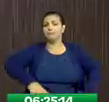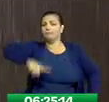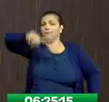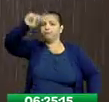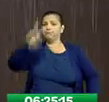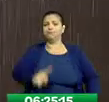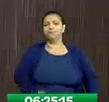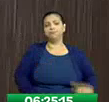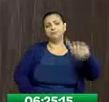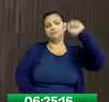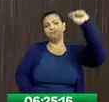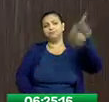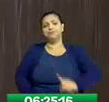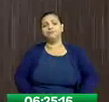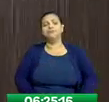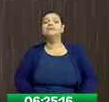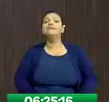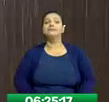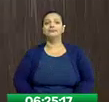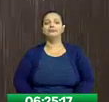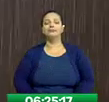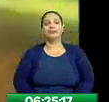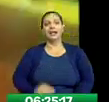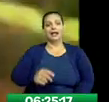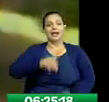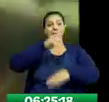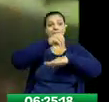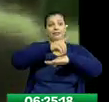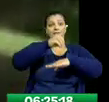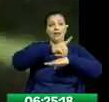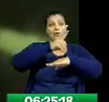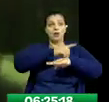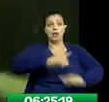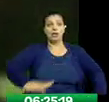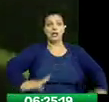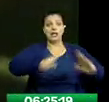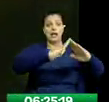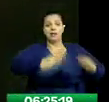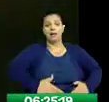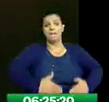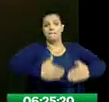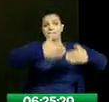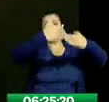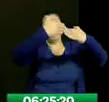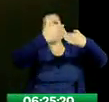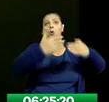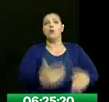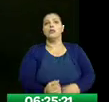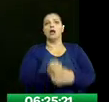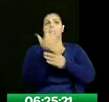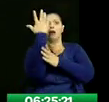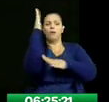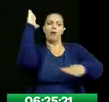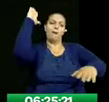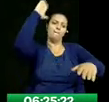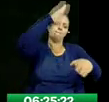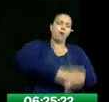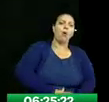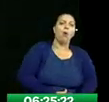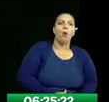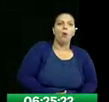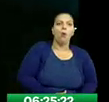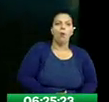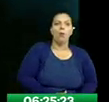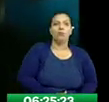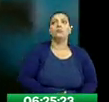tormentas eléctricas. Por ejemplo, en el cantón Daule, la pared de un inmueble colapsó producto de la caída de un árbol que fue derribado aparentemente por